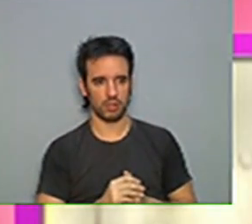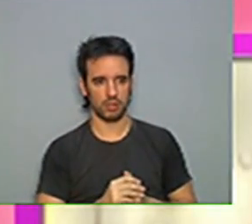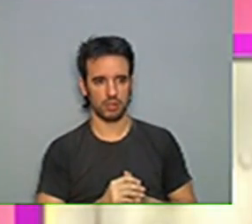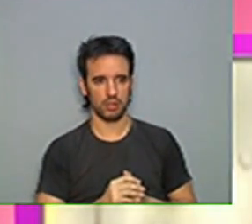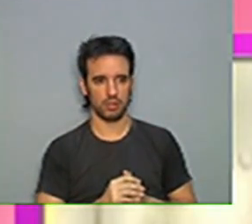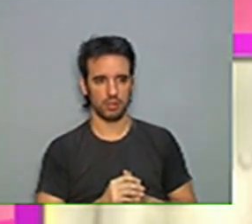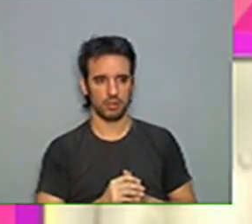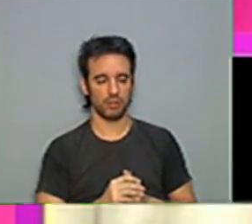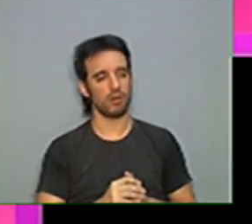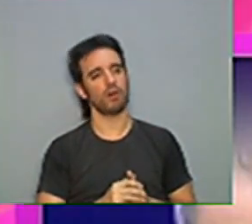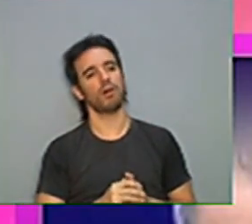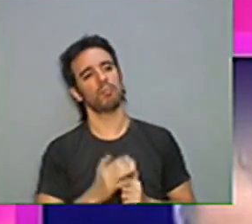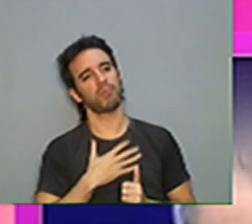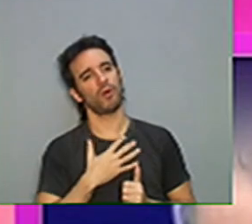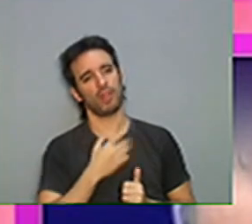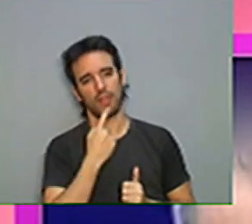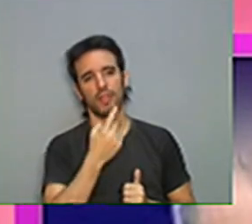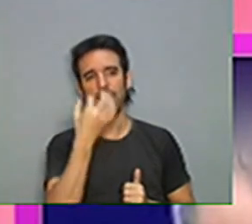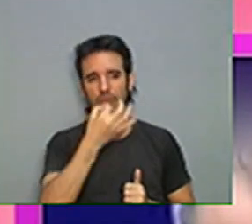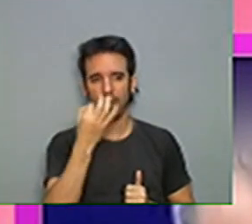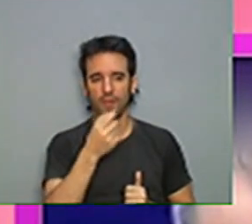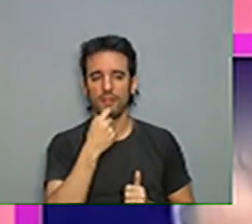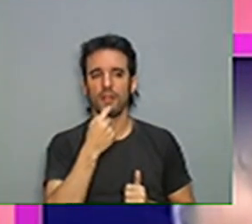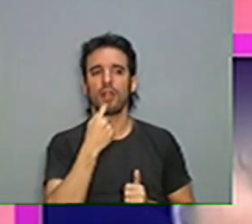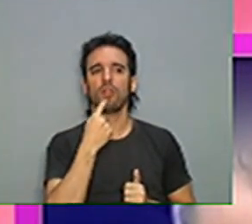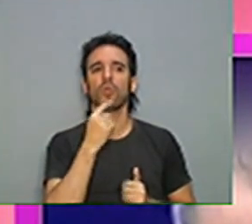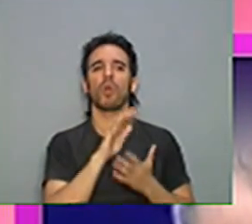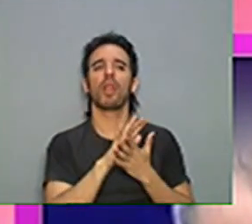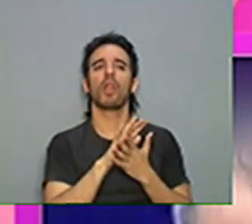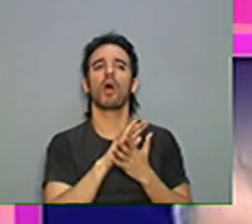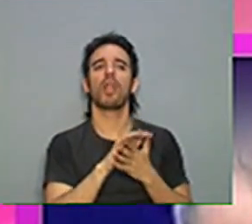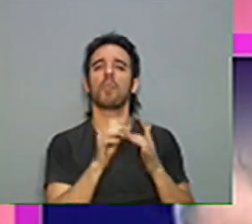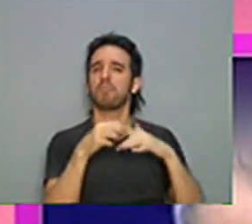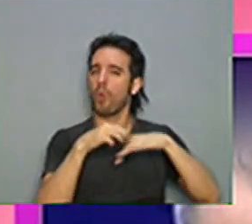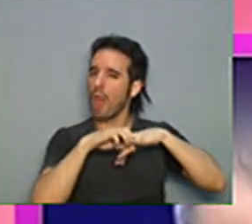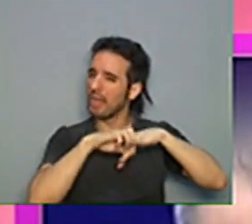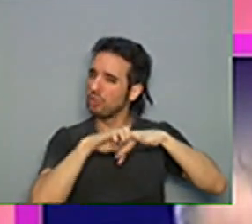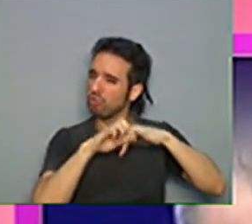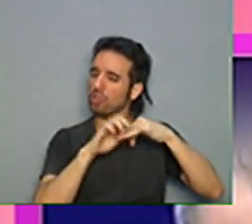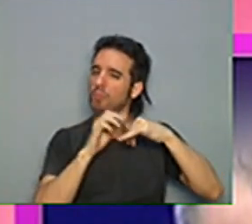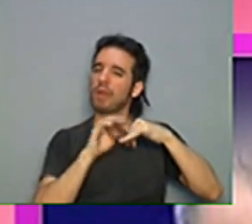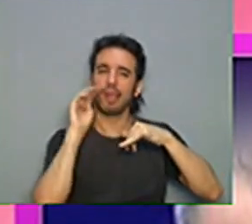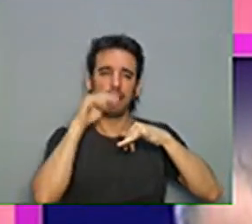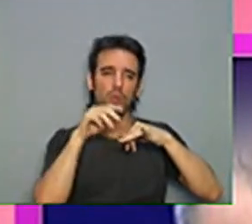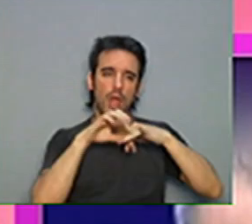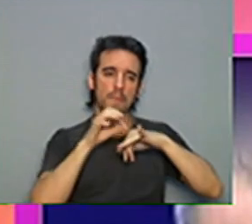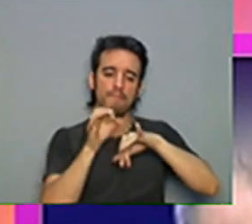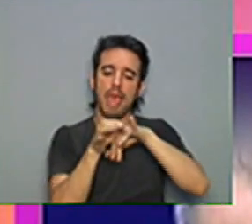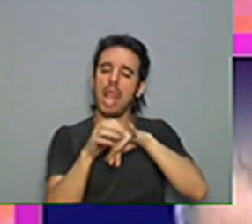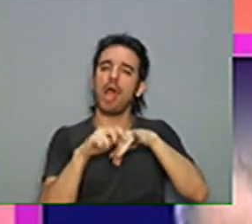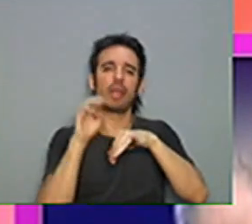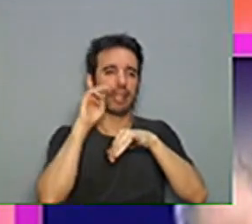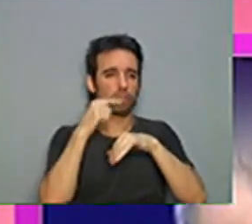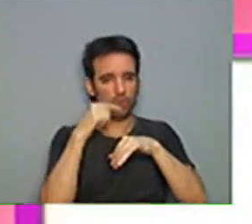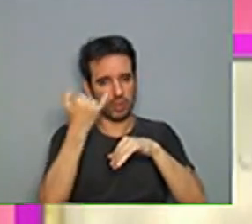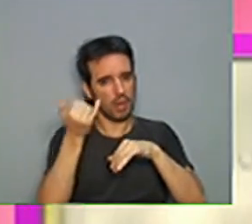Con un babydor de Victoria. Vámonos solo. No. Es verdad lo de la perla negra, pero es un anillo de una perla negra que yo tenía que